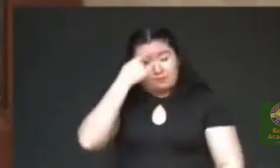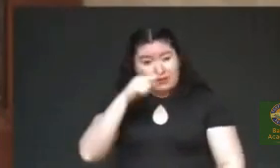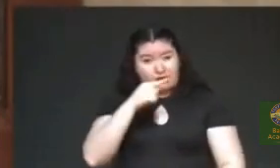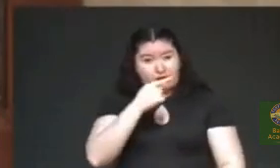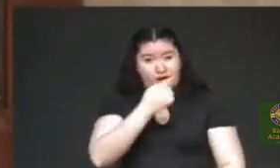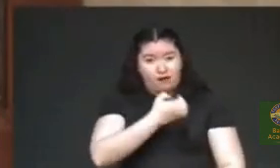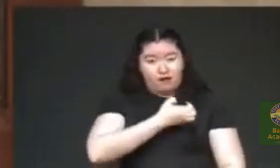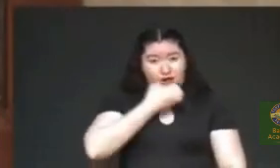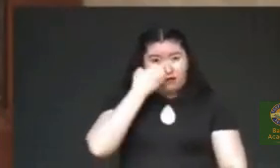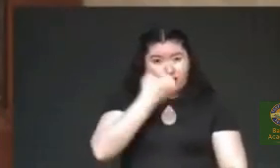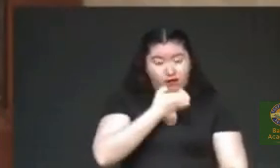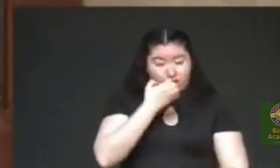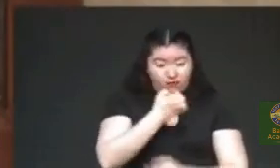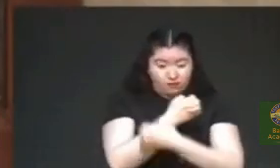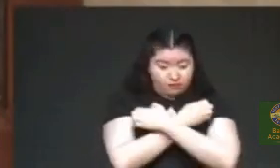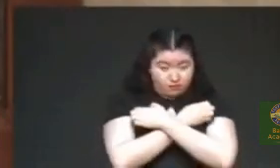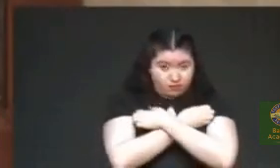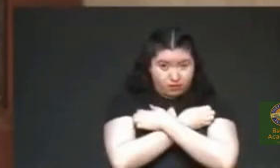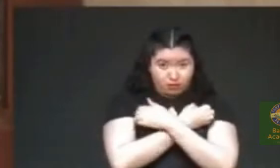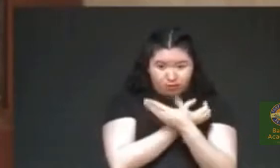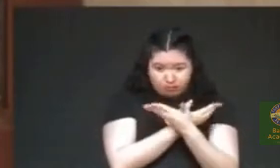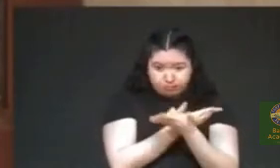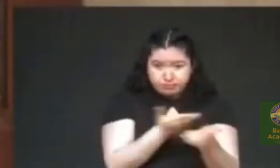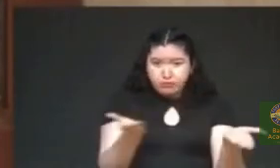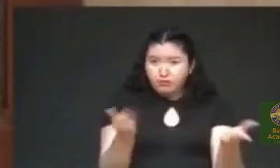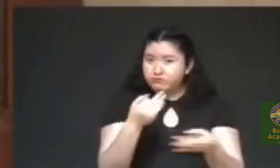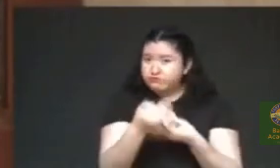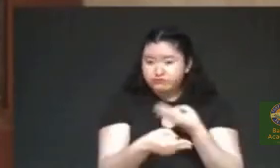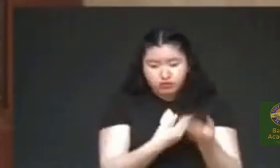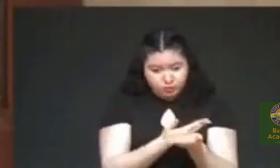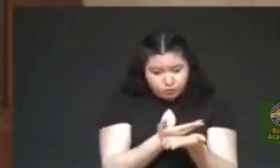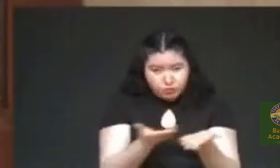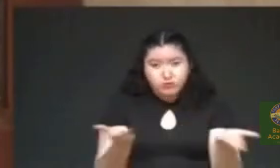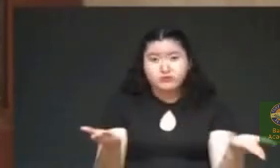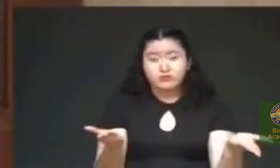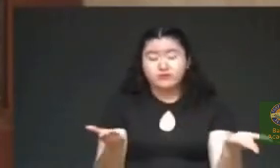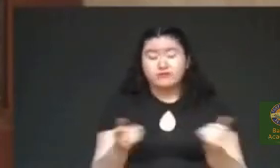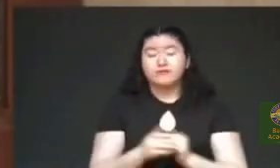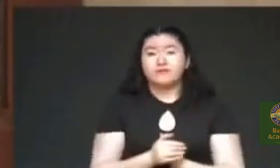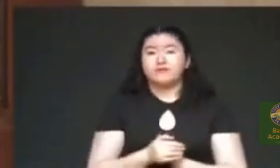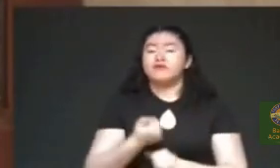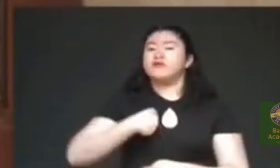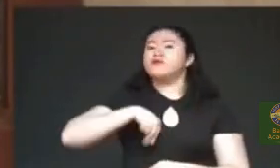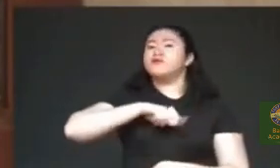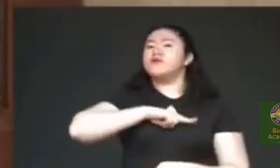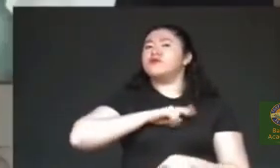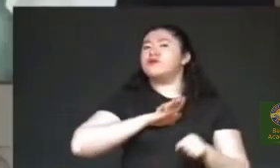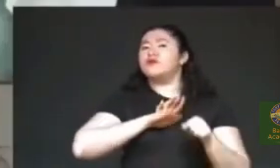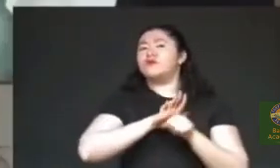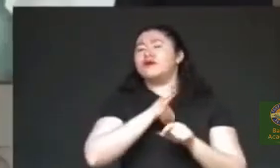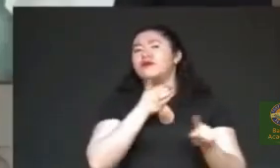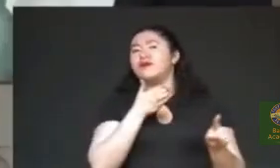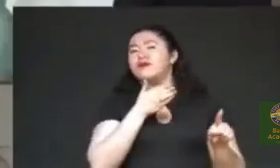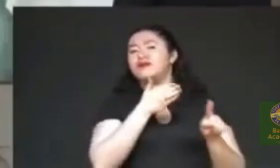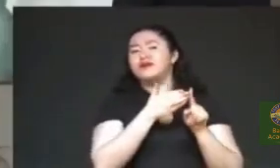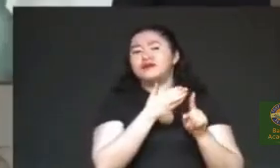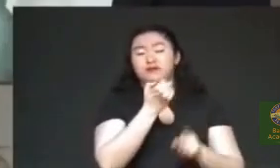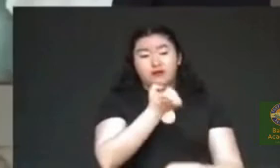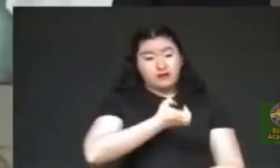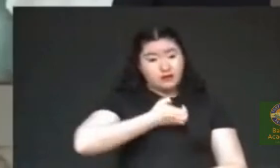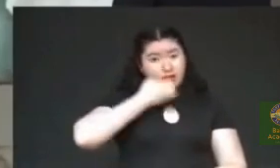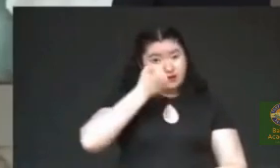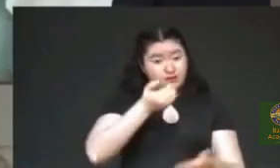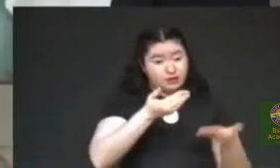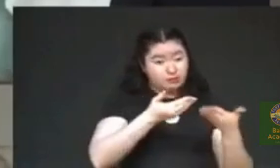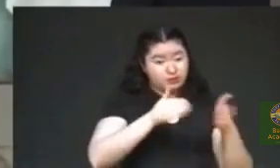ciudad. Y ese es de lo que nosotros podemos decir. Nosotros podemos decir que nuestro compromiso es abrir la mayor cantidad de